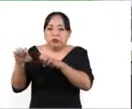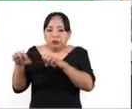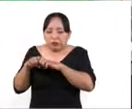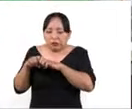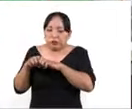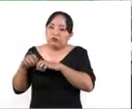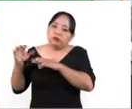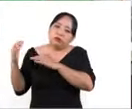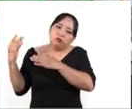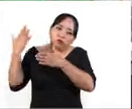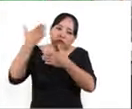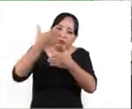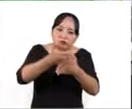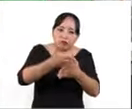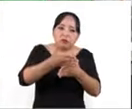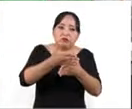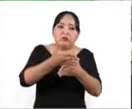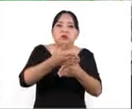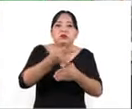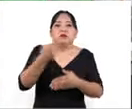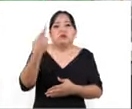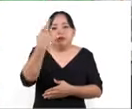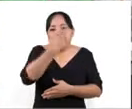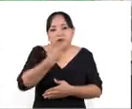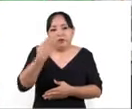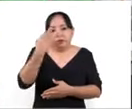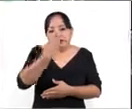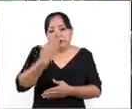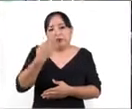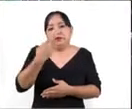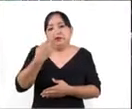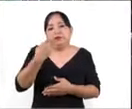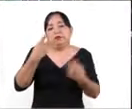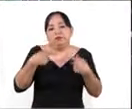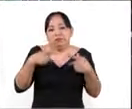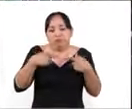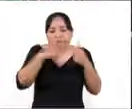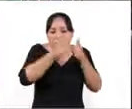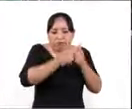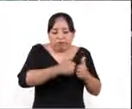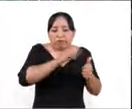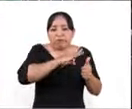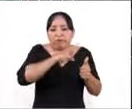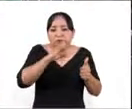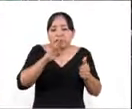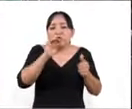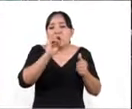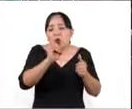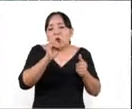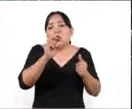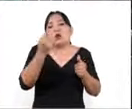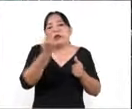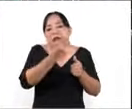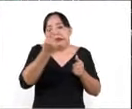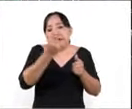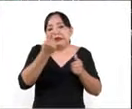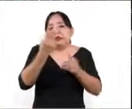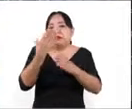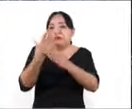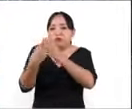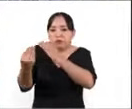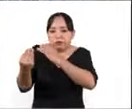que desalojar un edificio o no. Más adelante, haciendo esta valoración de que pues, el 19 de septiembre pues